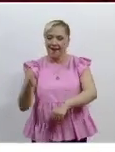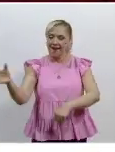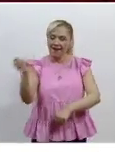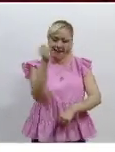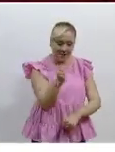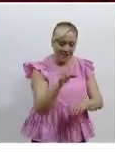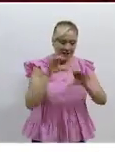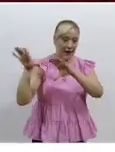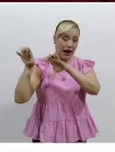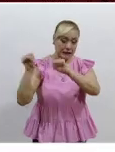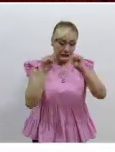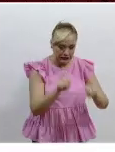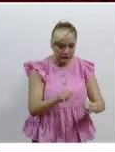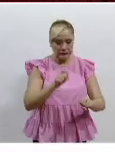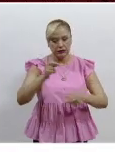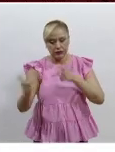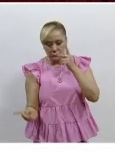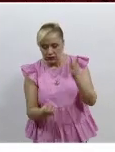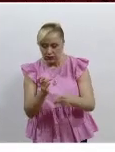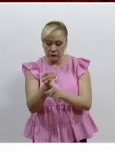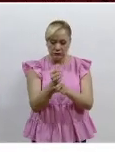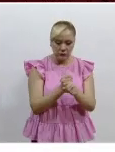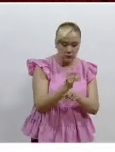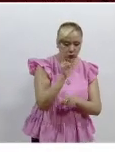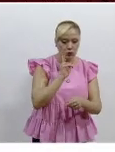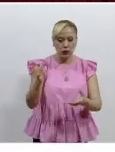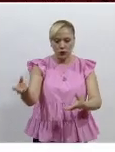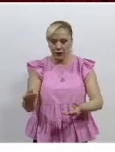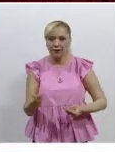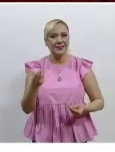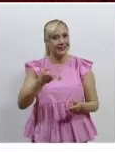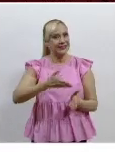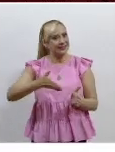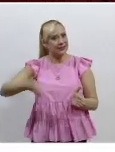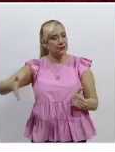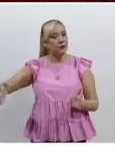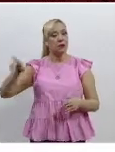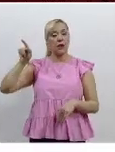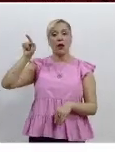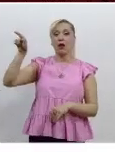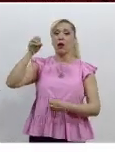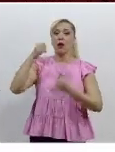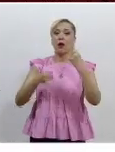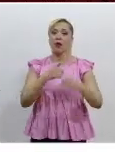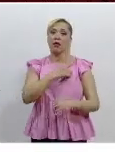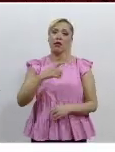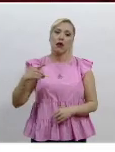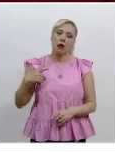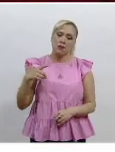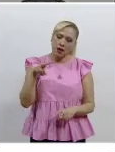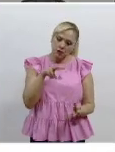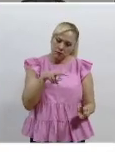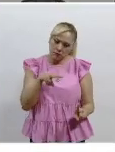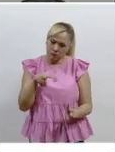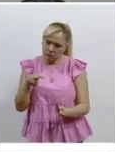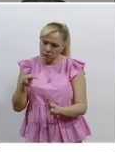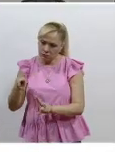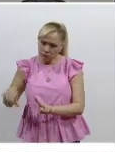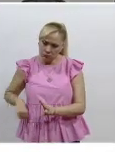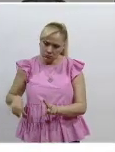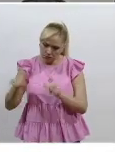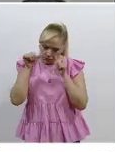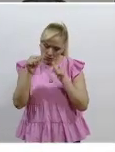juzgador tenga en consideración esos derechos y ese interés durante toda la secuela procesal.